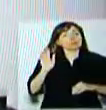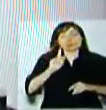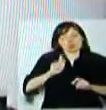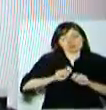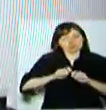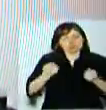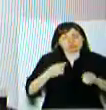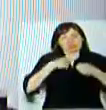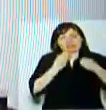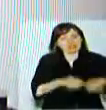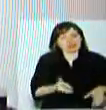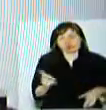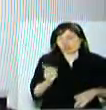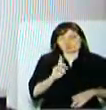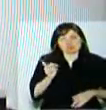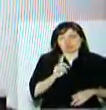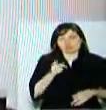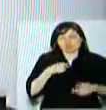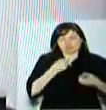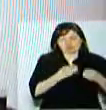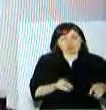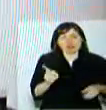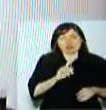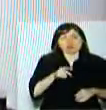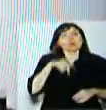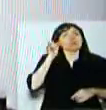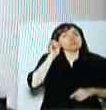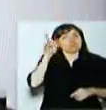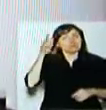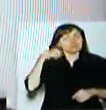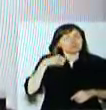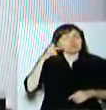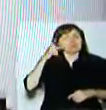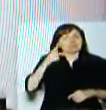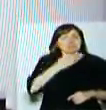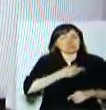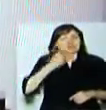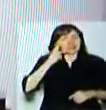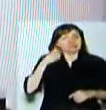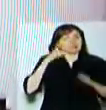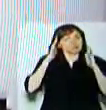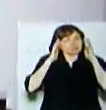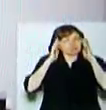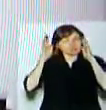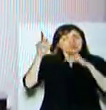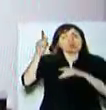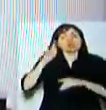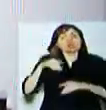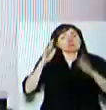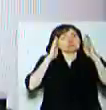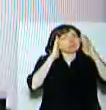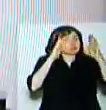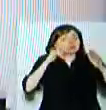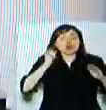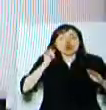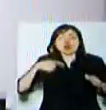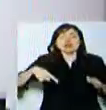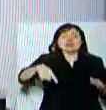e irrevocable, no solamente por su memoria, por su legado, sino fundamentalmente por los jóvenes que